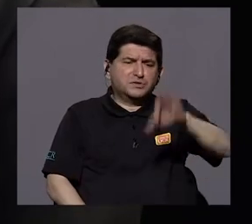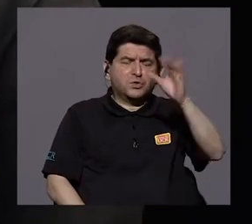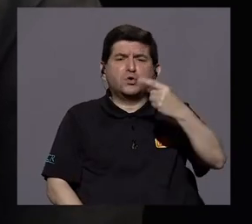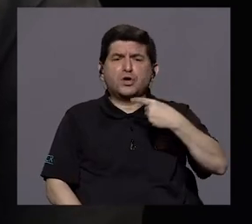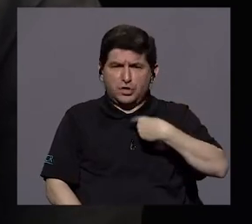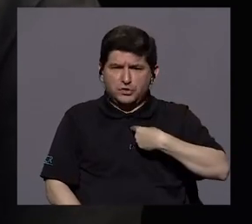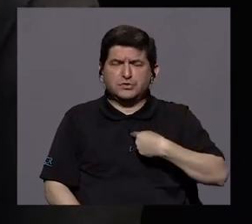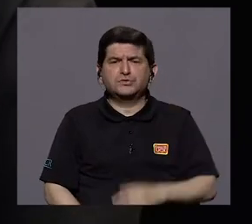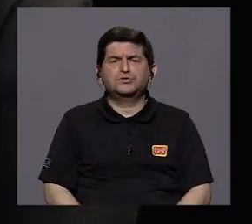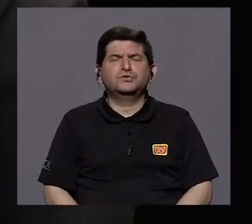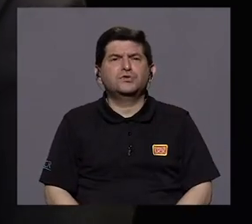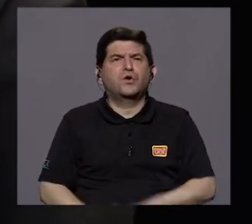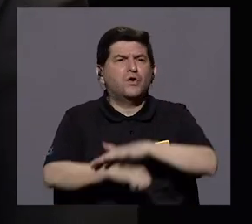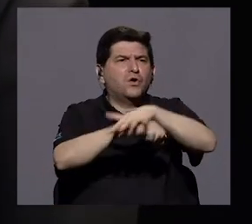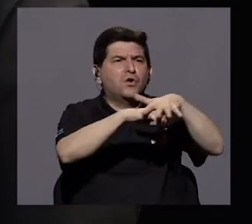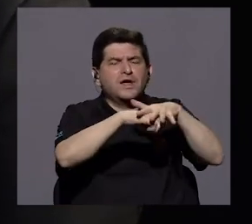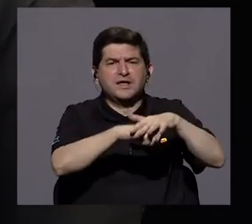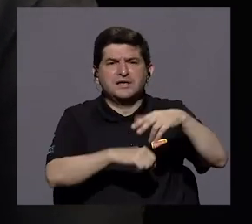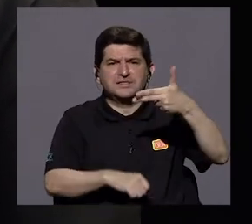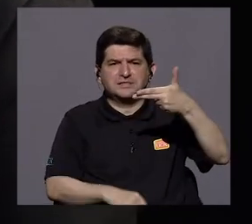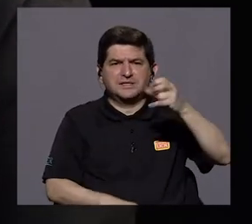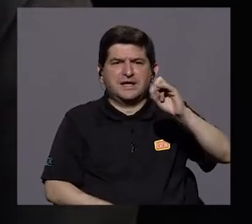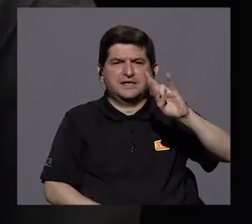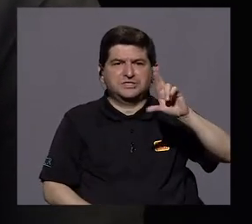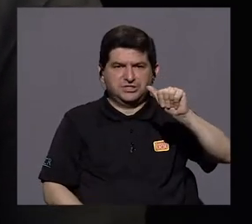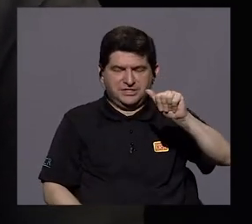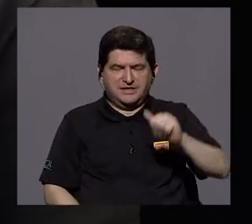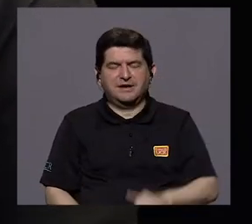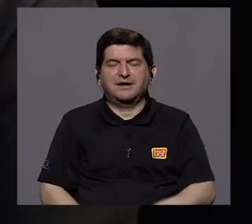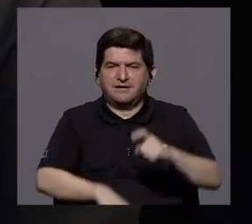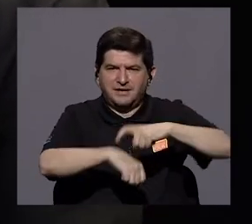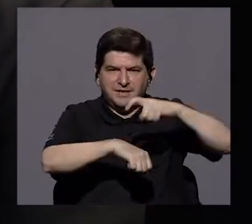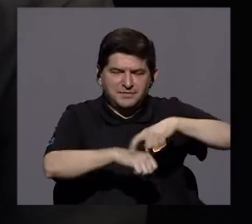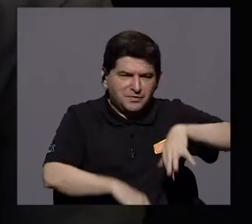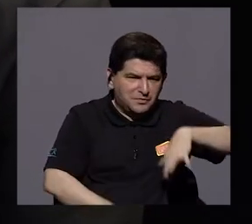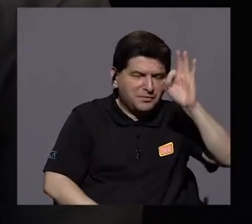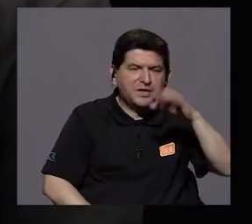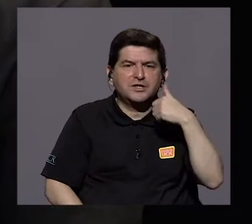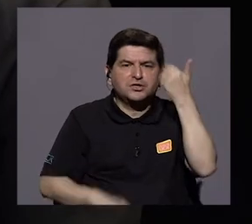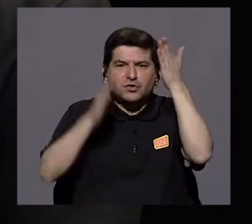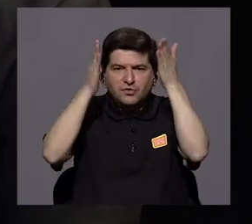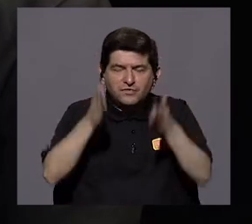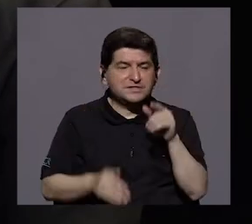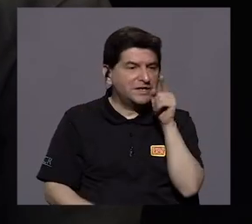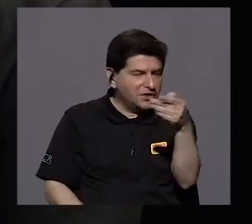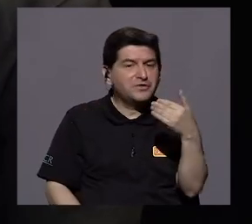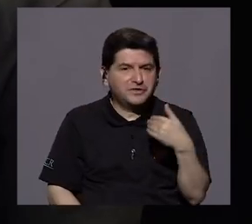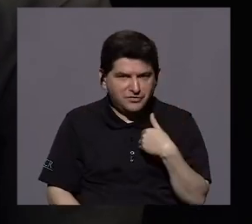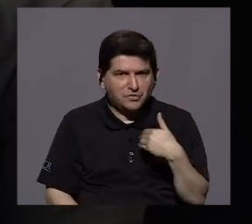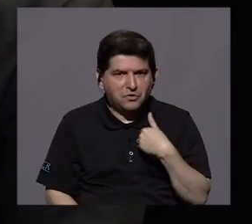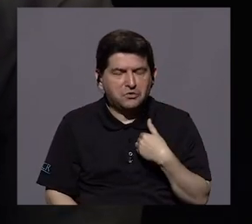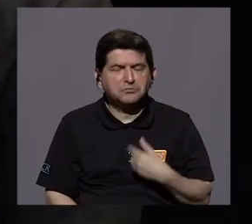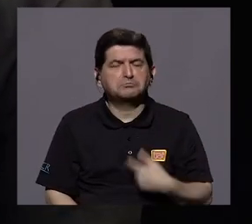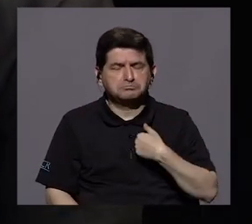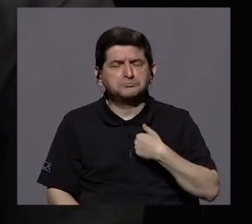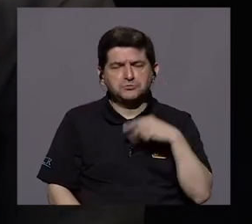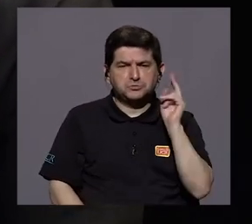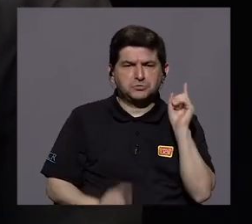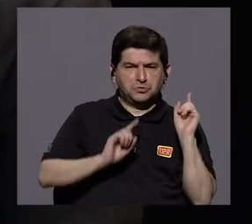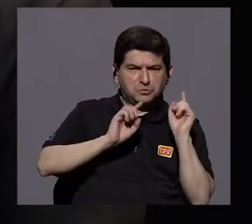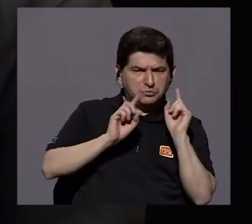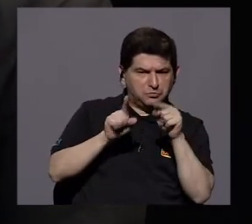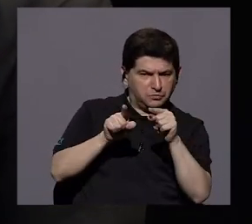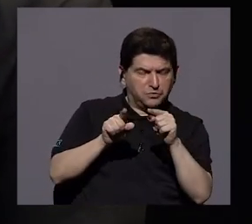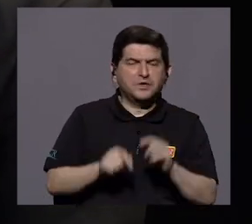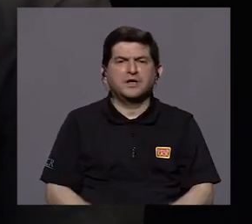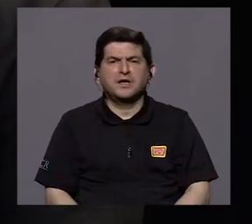Por ejemplo, yo he estado en la isla de Chira cuando se hace elección de los facilitadores que tenemos allá, y fue